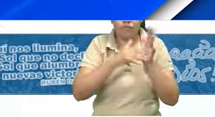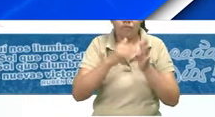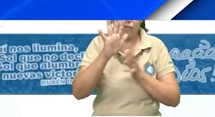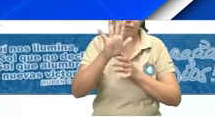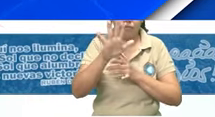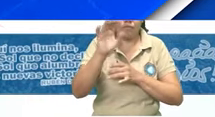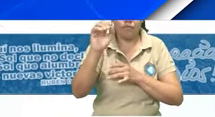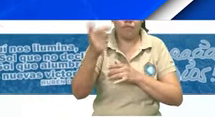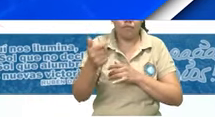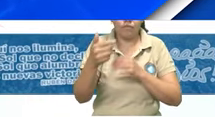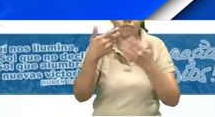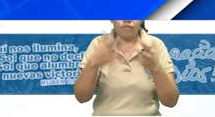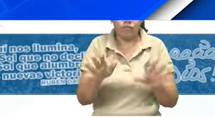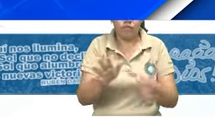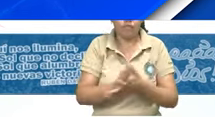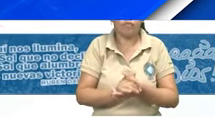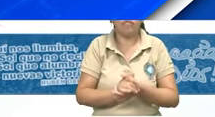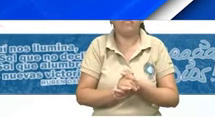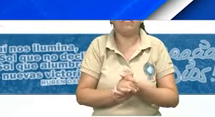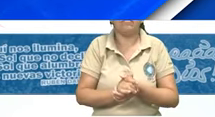3.25 millones, ya estamos